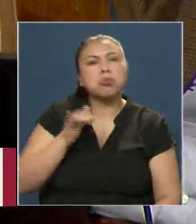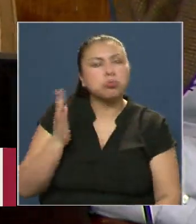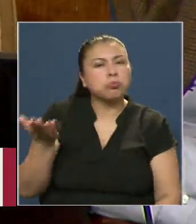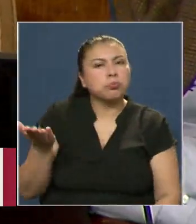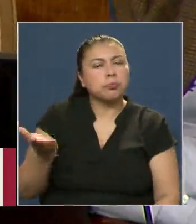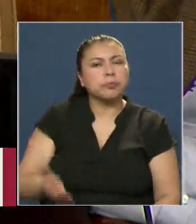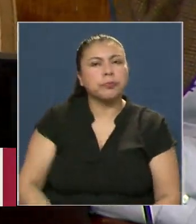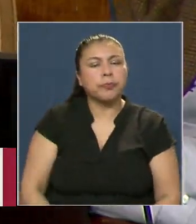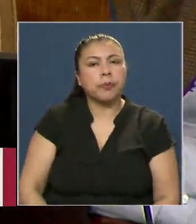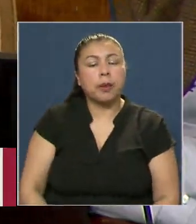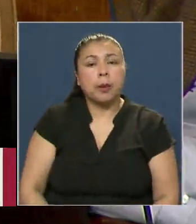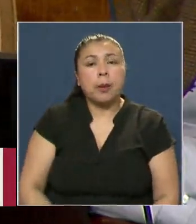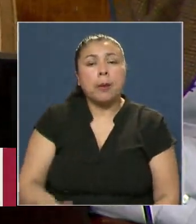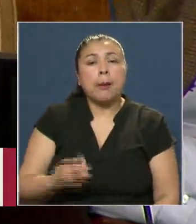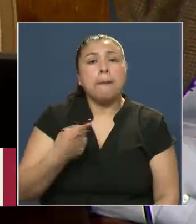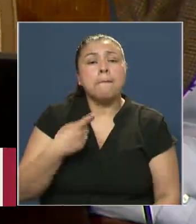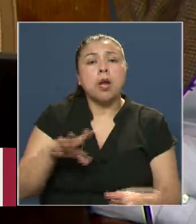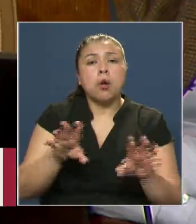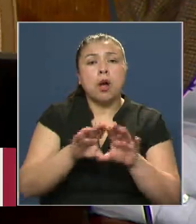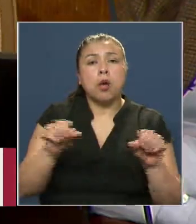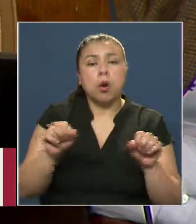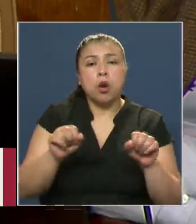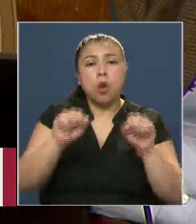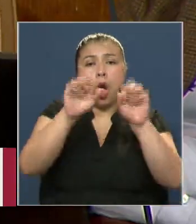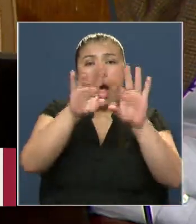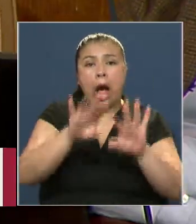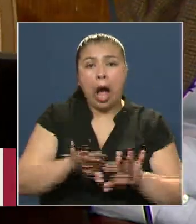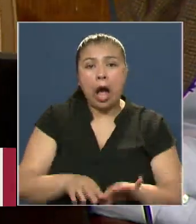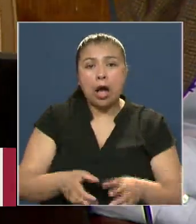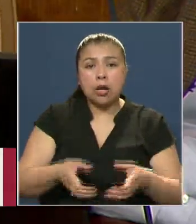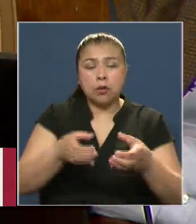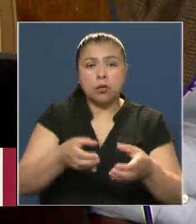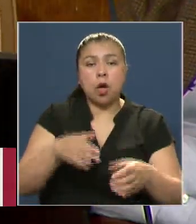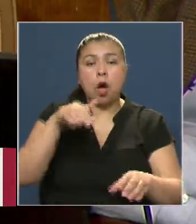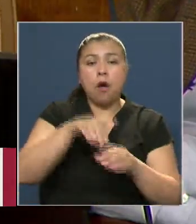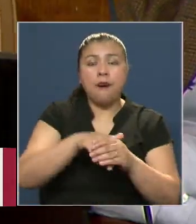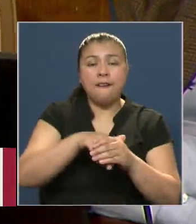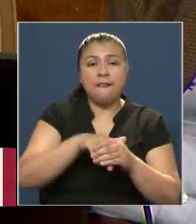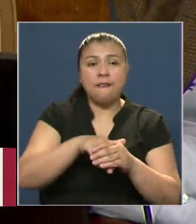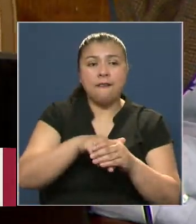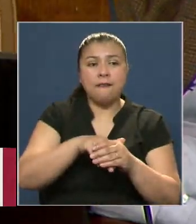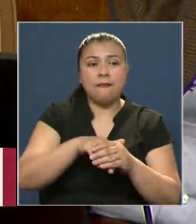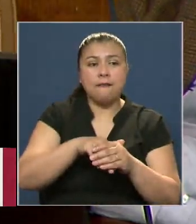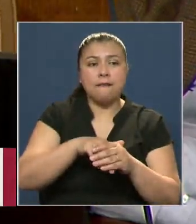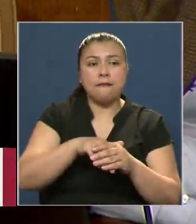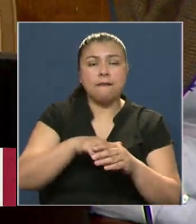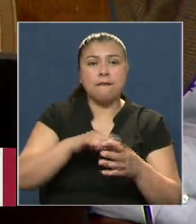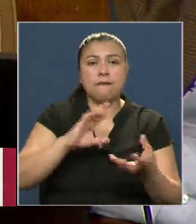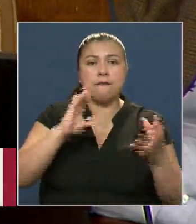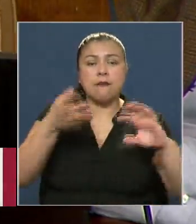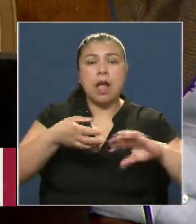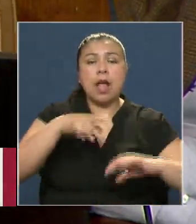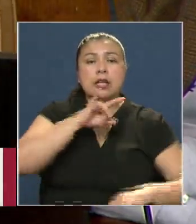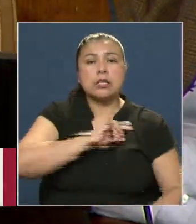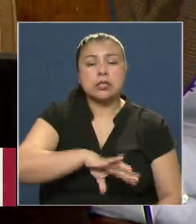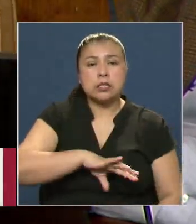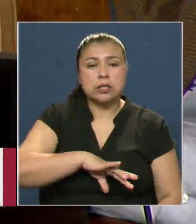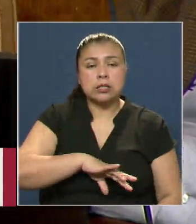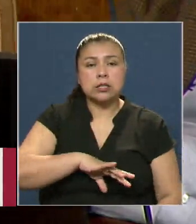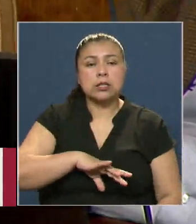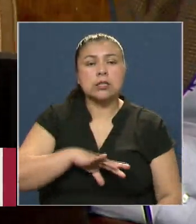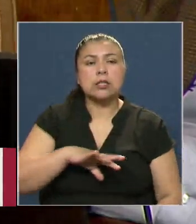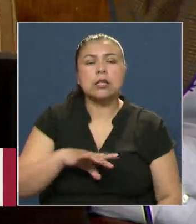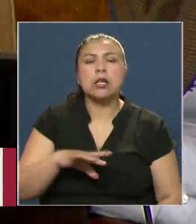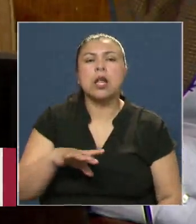Pero de acuerdo a un informe elaborado recientemente por el Banco Mundial Chile es el país de América Latina que presenta